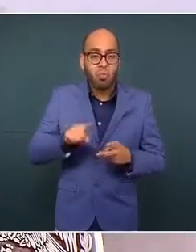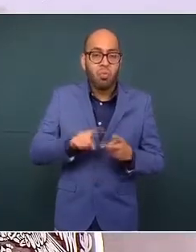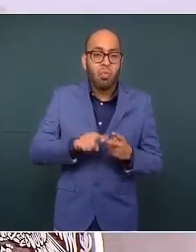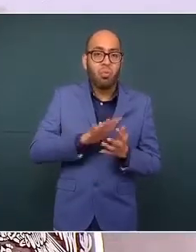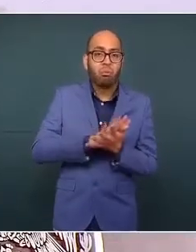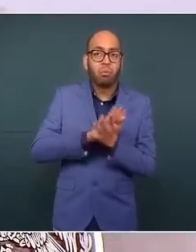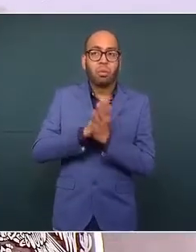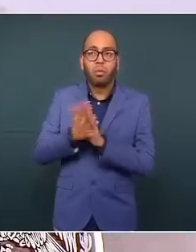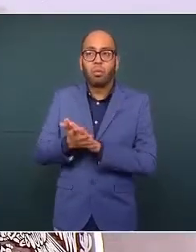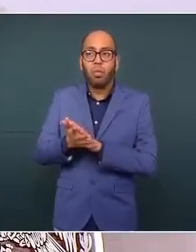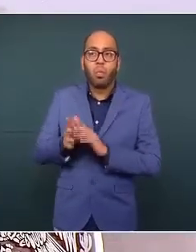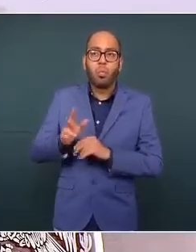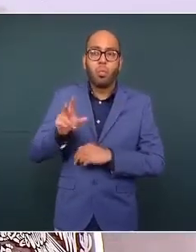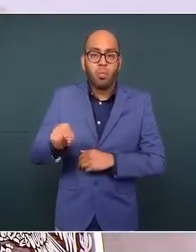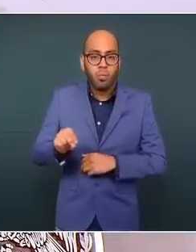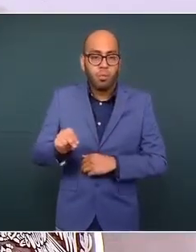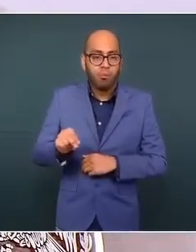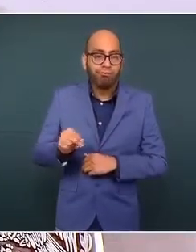transformación.